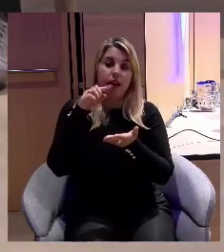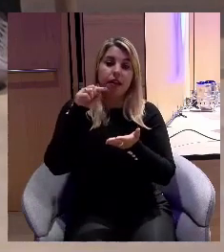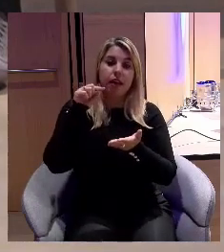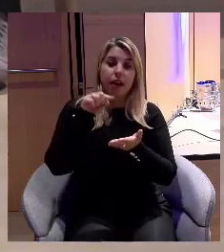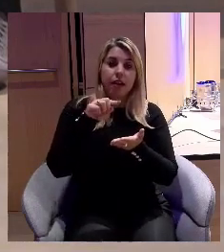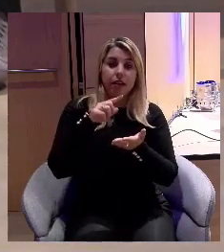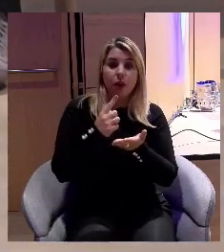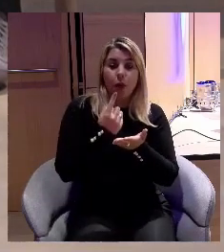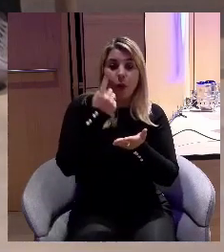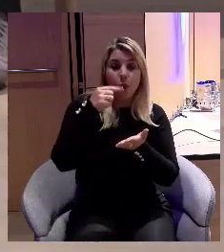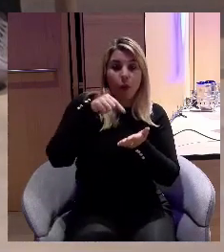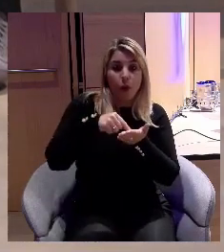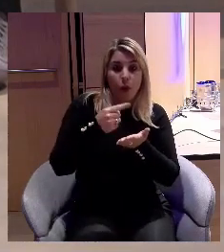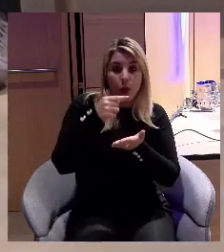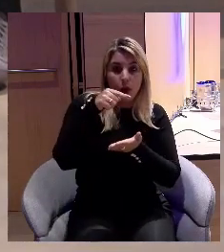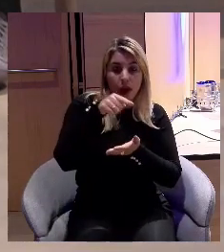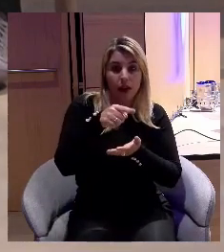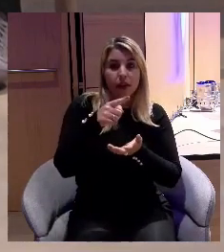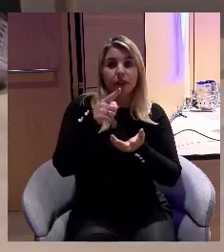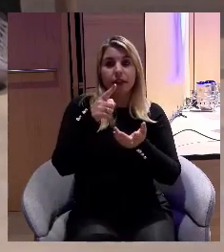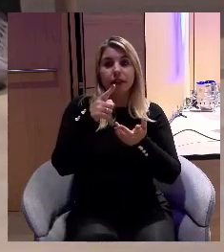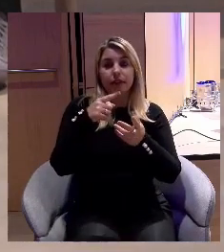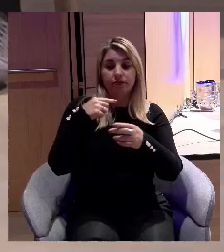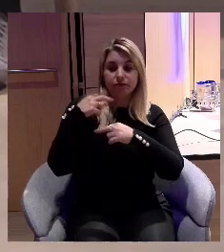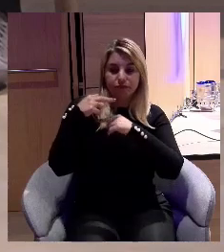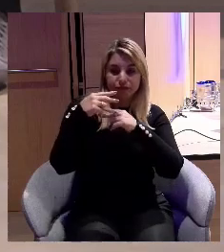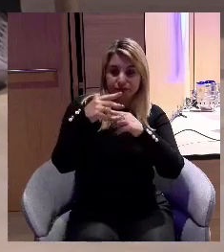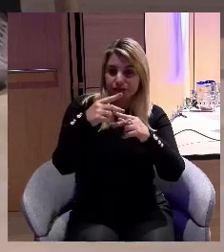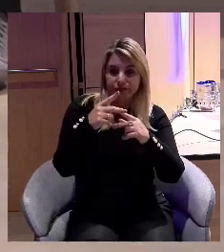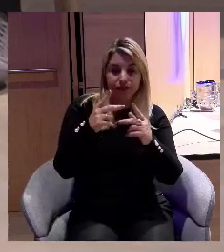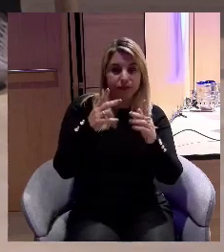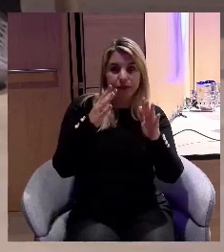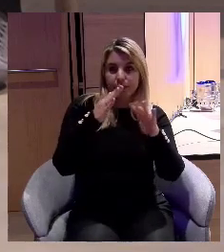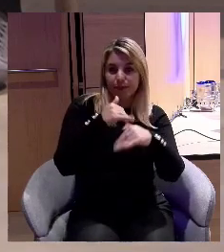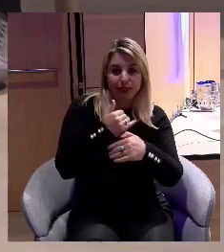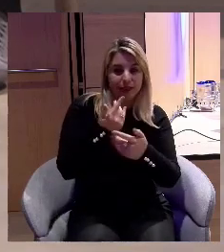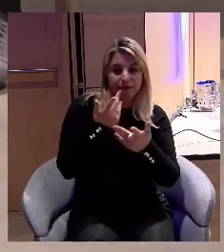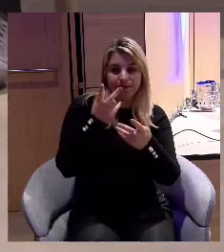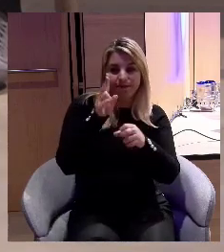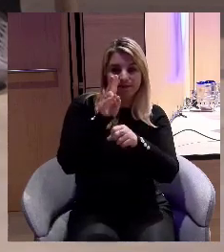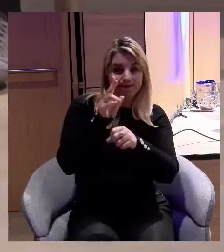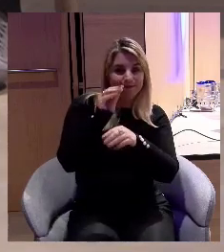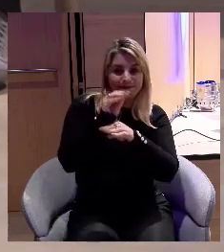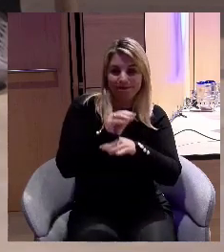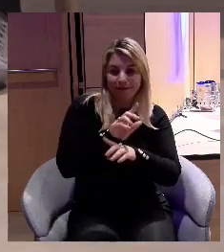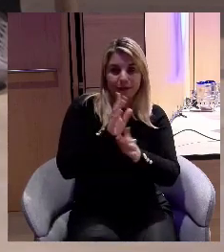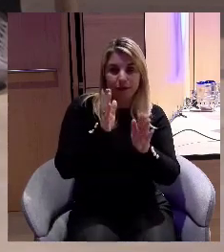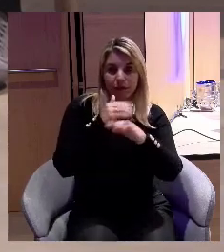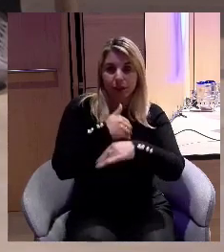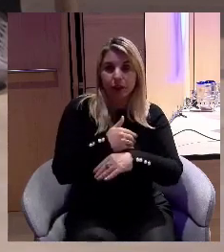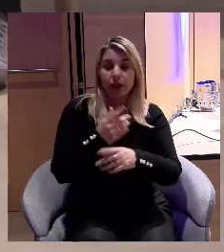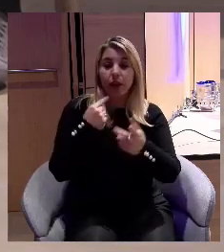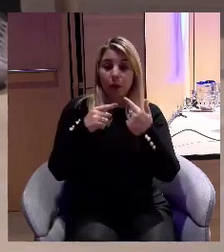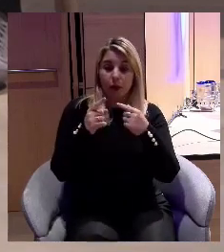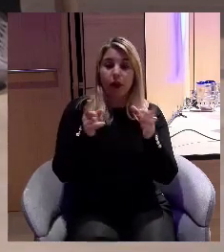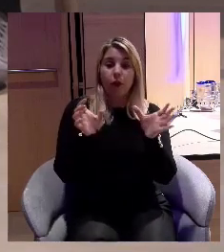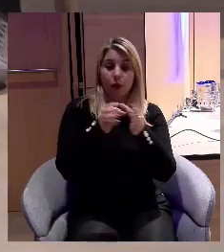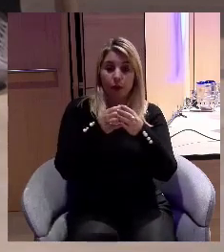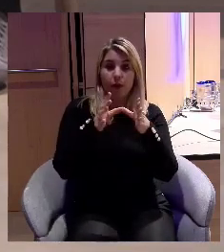de los puntos de no tenemos la sostenibilidad que nos encantaría tener. Aunque es un equipo muy grande, nos toca empezar